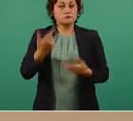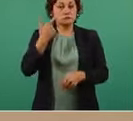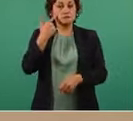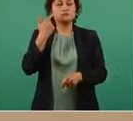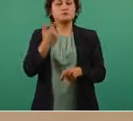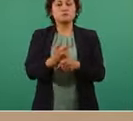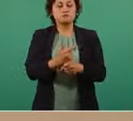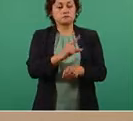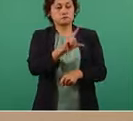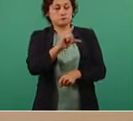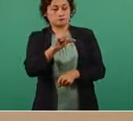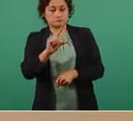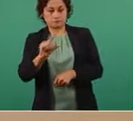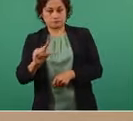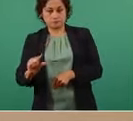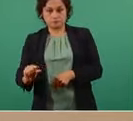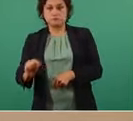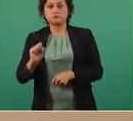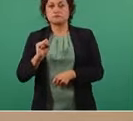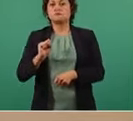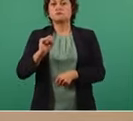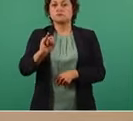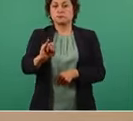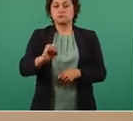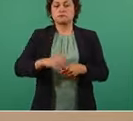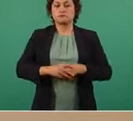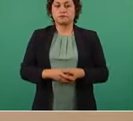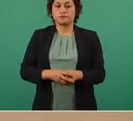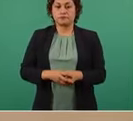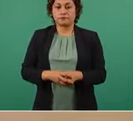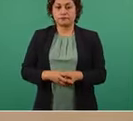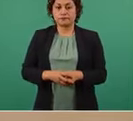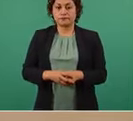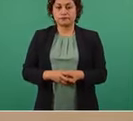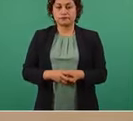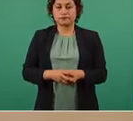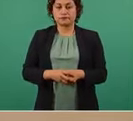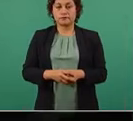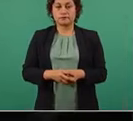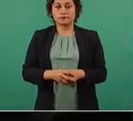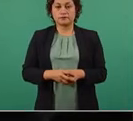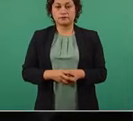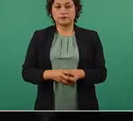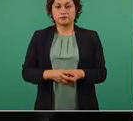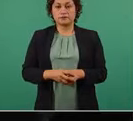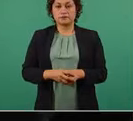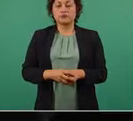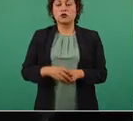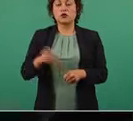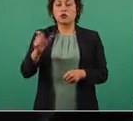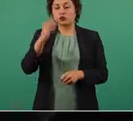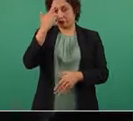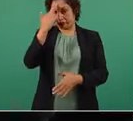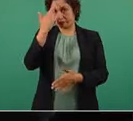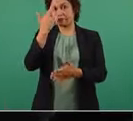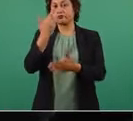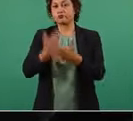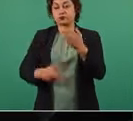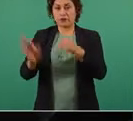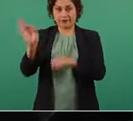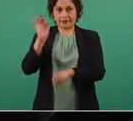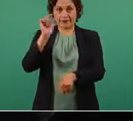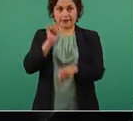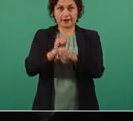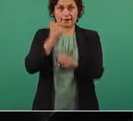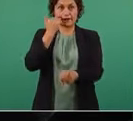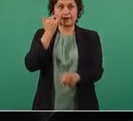a la baja desde el inicio de la administración. Adelante. En la incidencia delictiva del fuero federal,